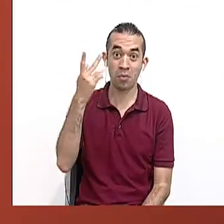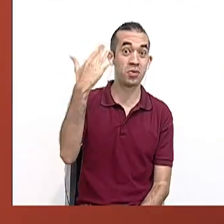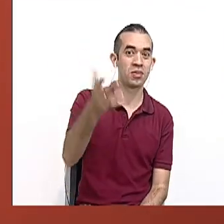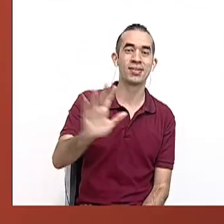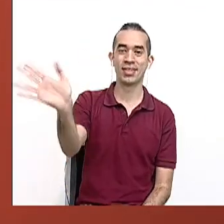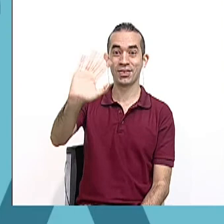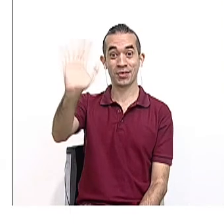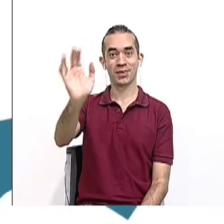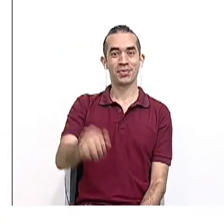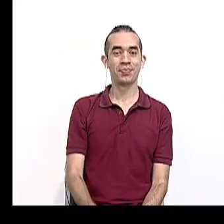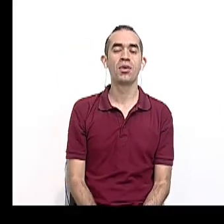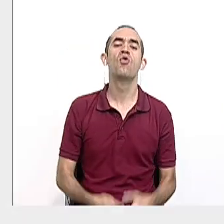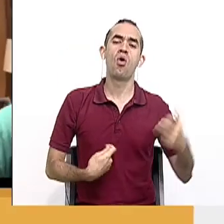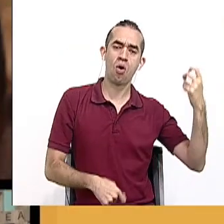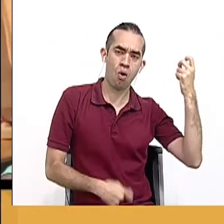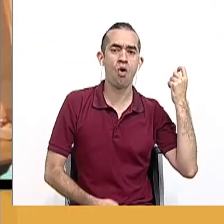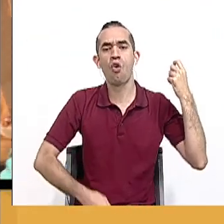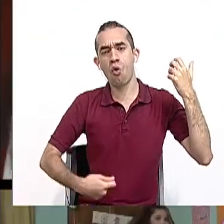luego.